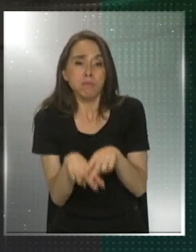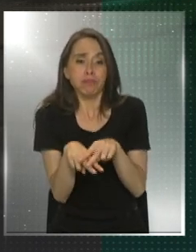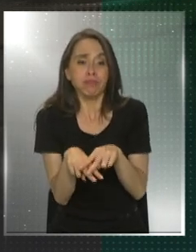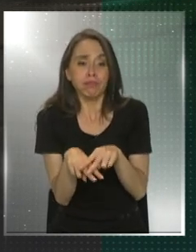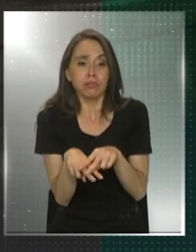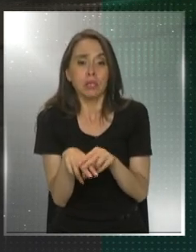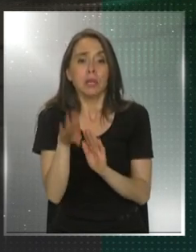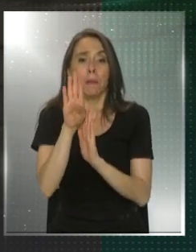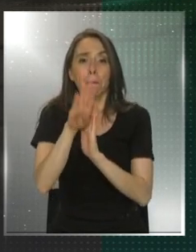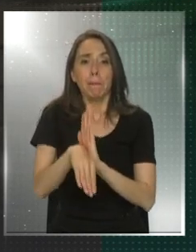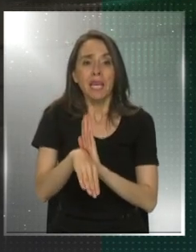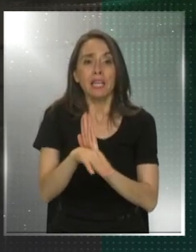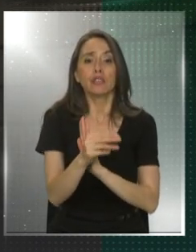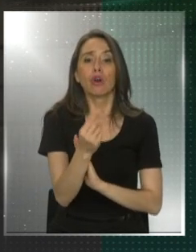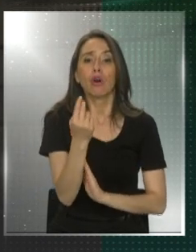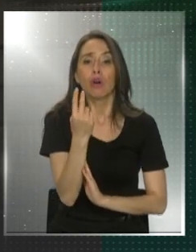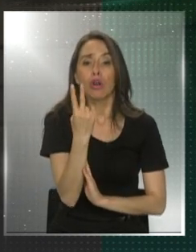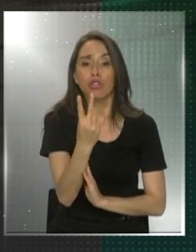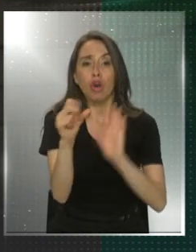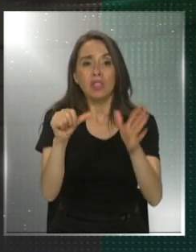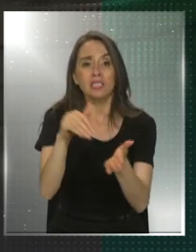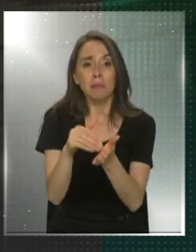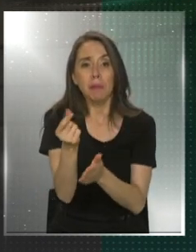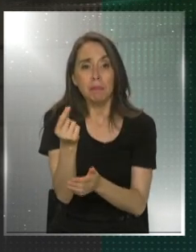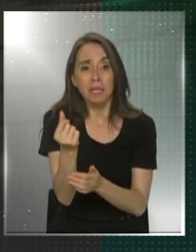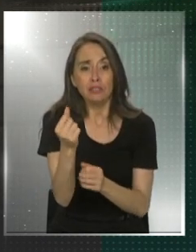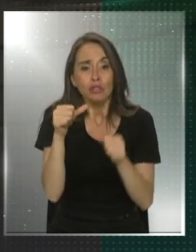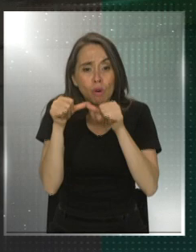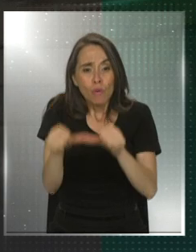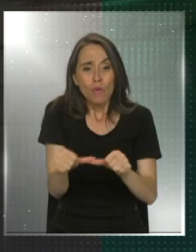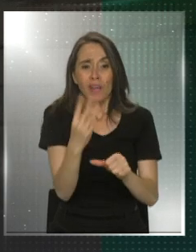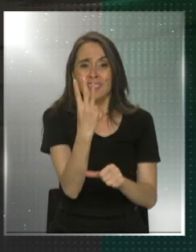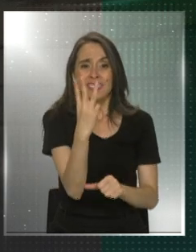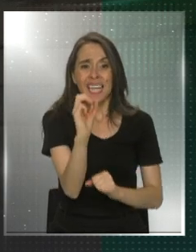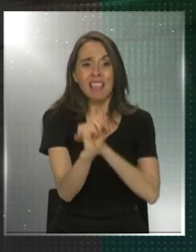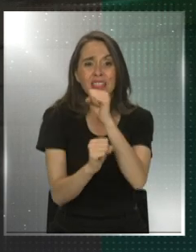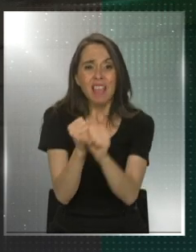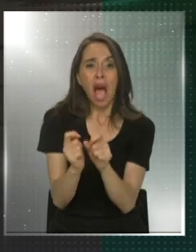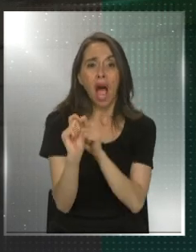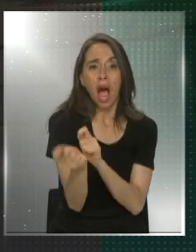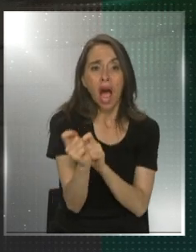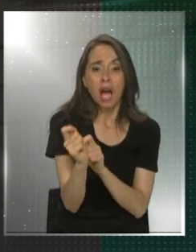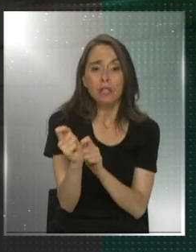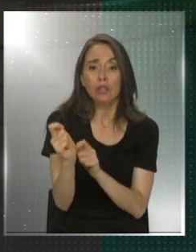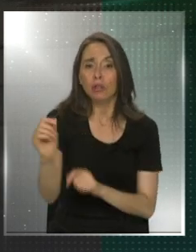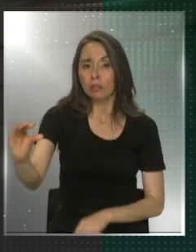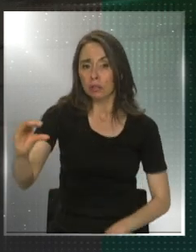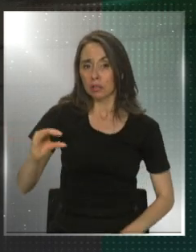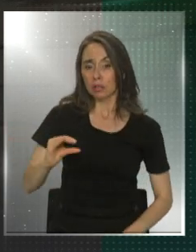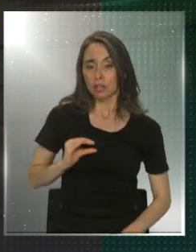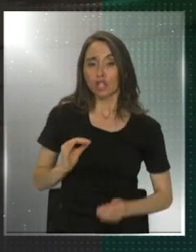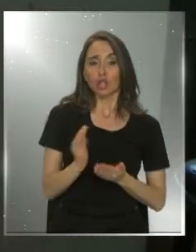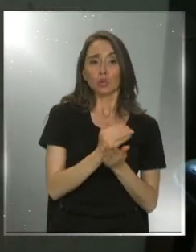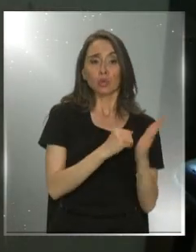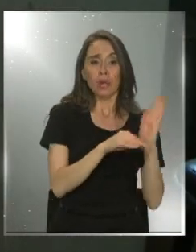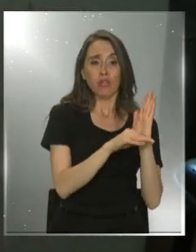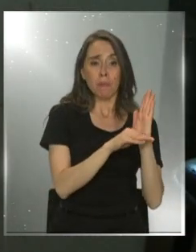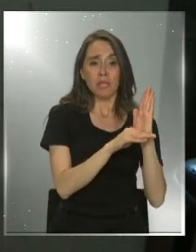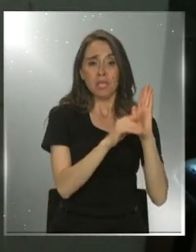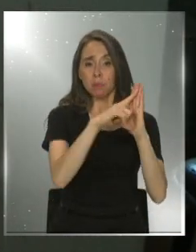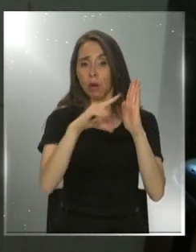pensión menor a 216 mil pesos, monto que equivale al 75% del salario mínimo.